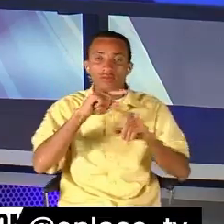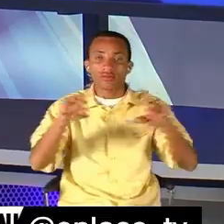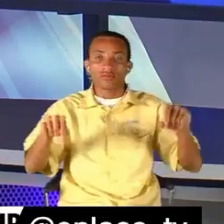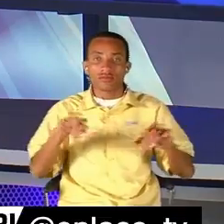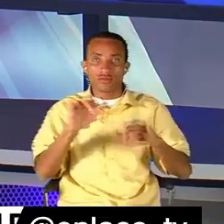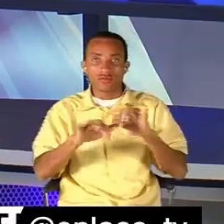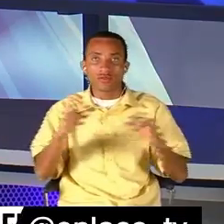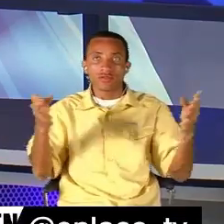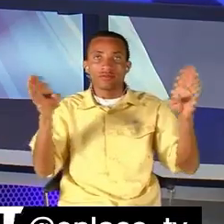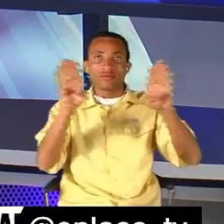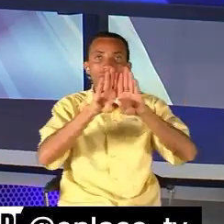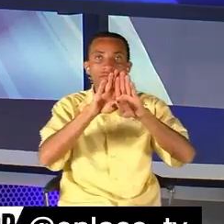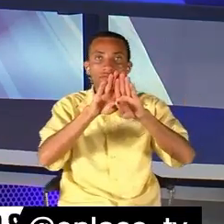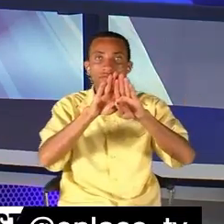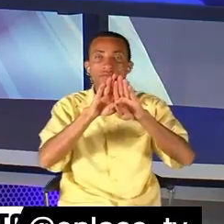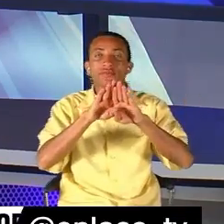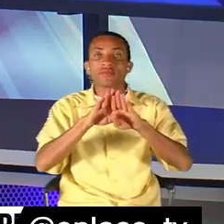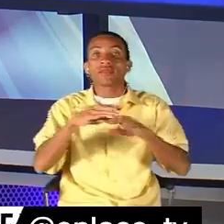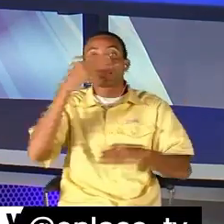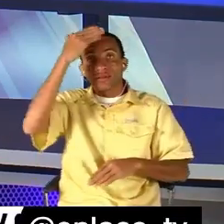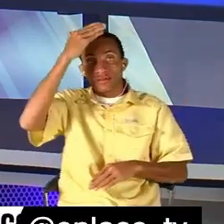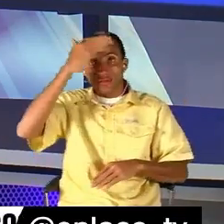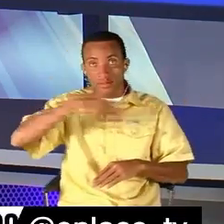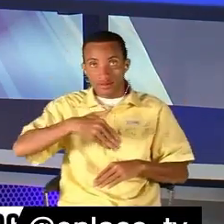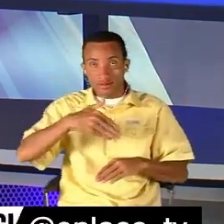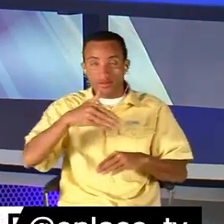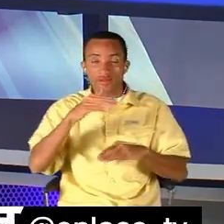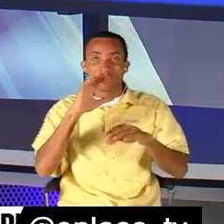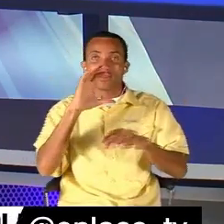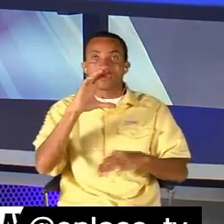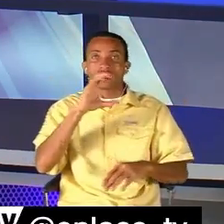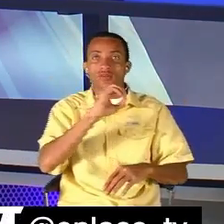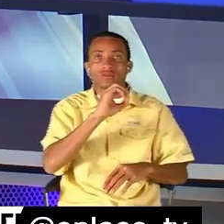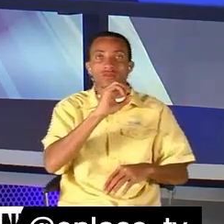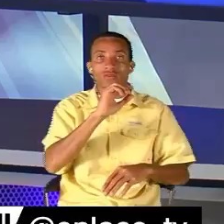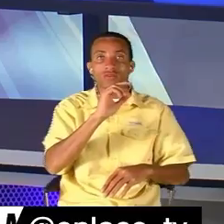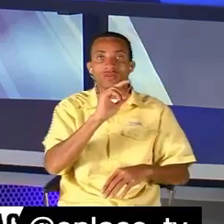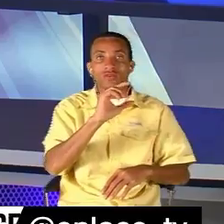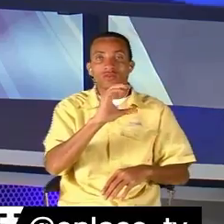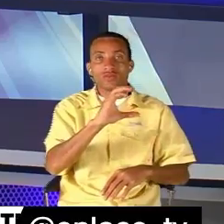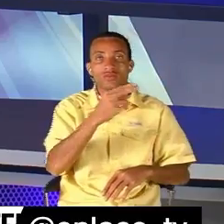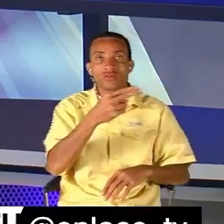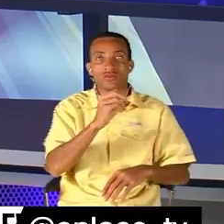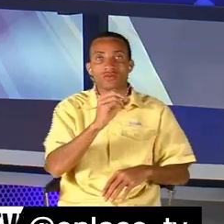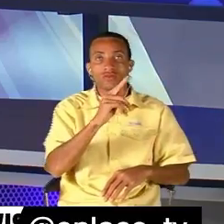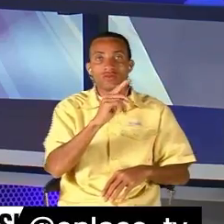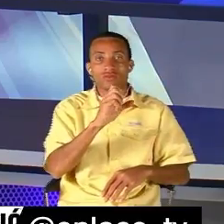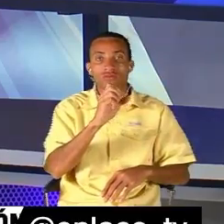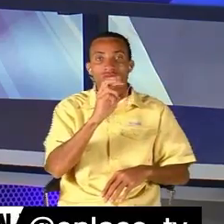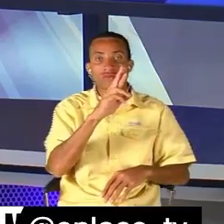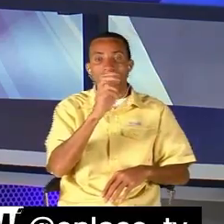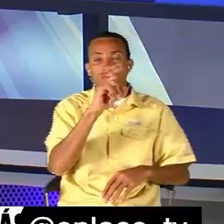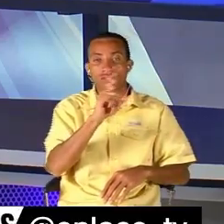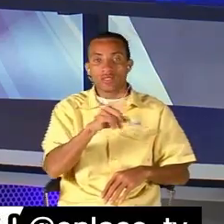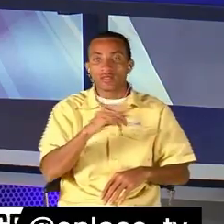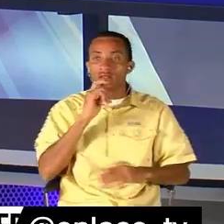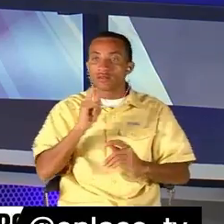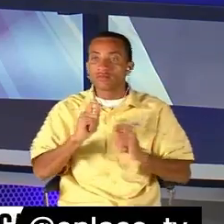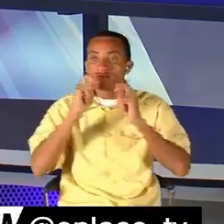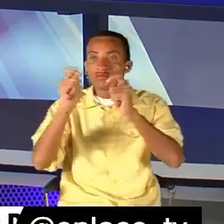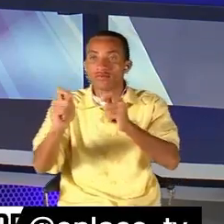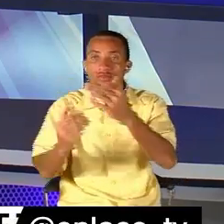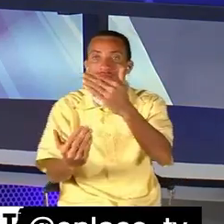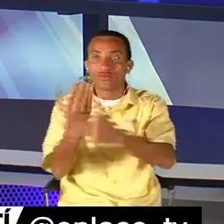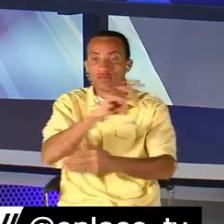de la empresa Coochoferes. Algunos afiliados de esta empresa Coochoferes se niegan al nombramiento del nuevo gerente, Walter